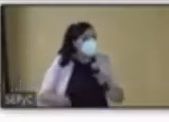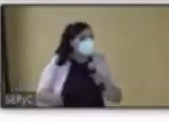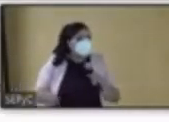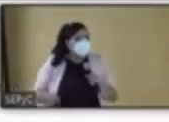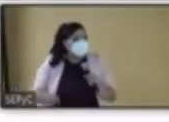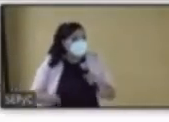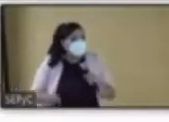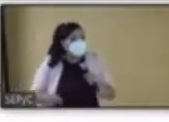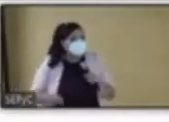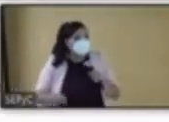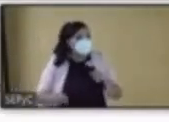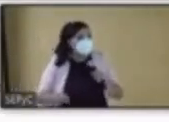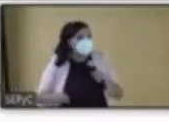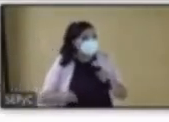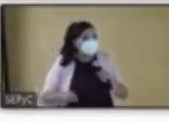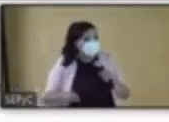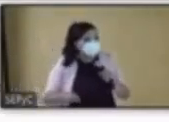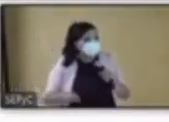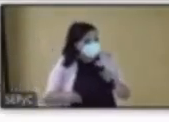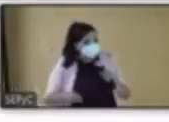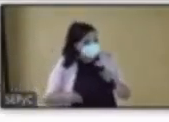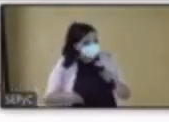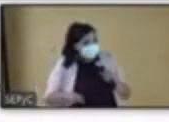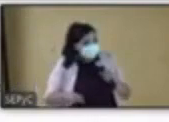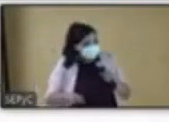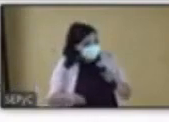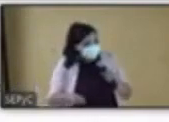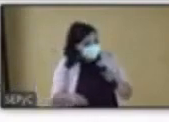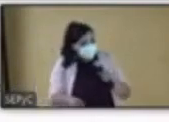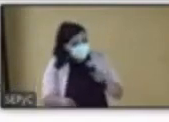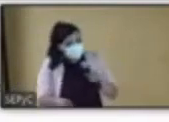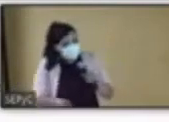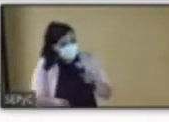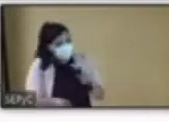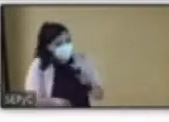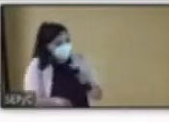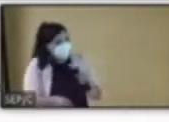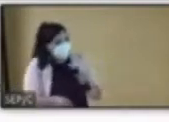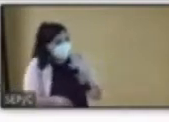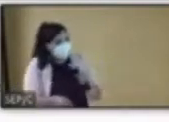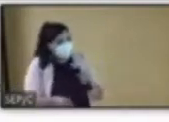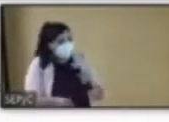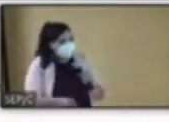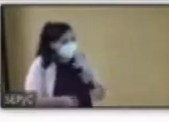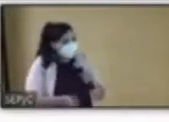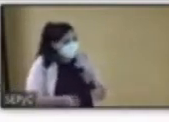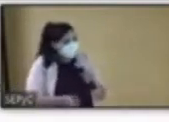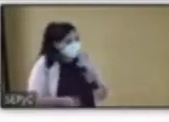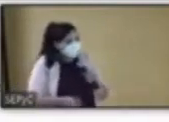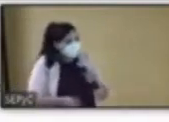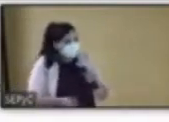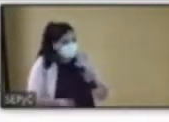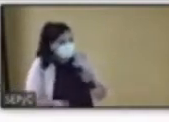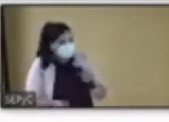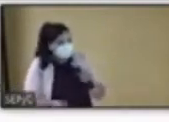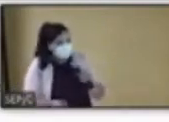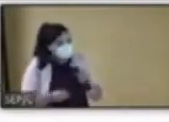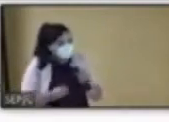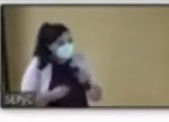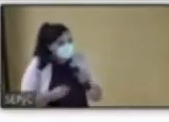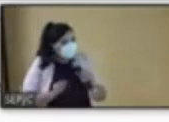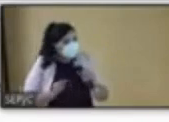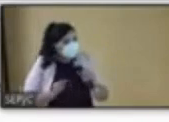cuenta, anteriormente solo se habilitaban los rubros de guardar y de vista previa. Actualmente